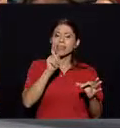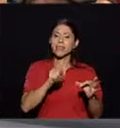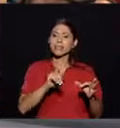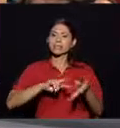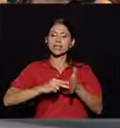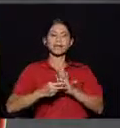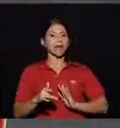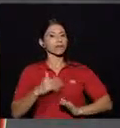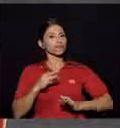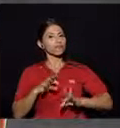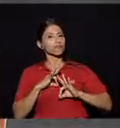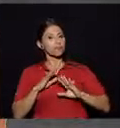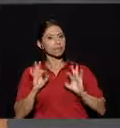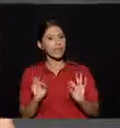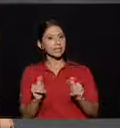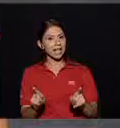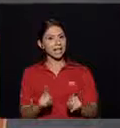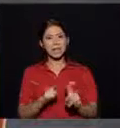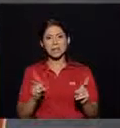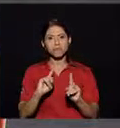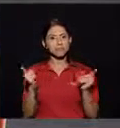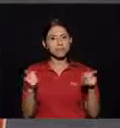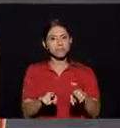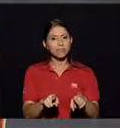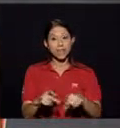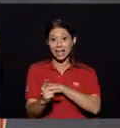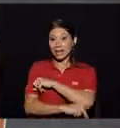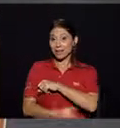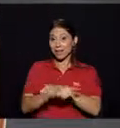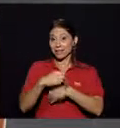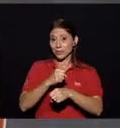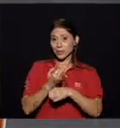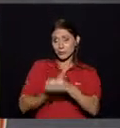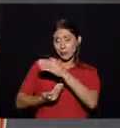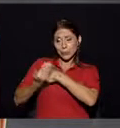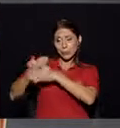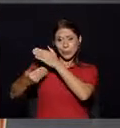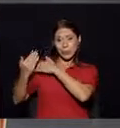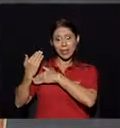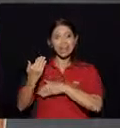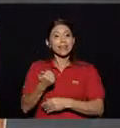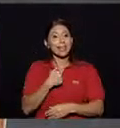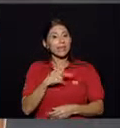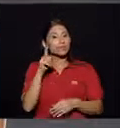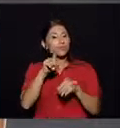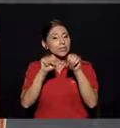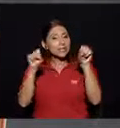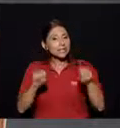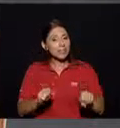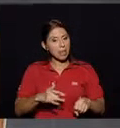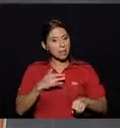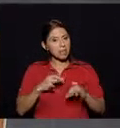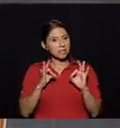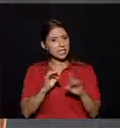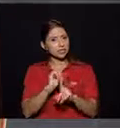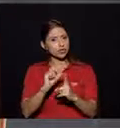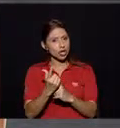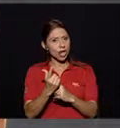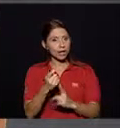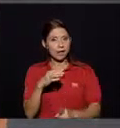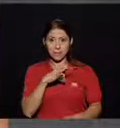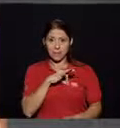bienestar, pero no se está tomando. Digamos, el país en el pasado lo hizo, tenemos un sistema de bienestar social que